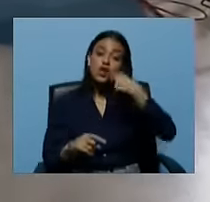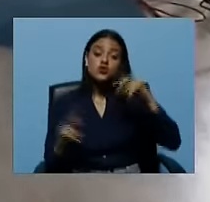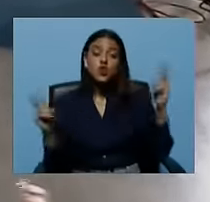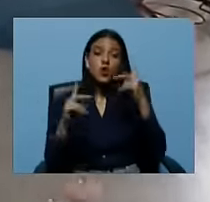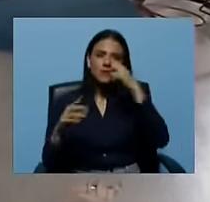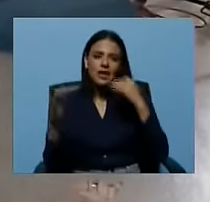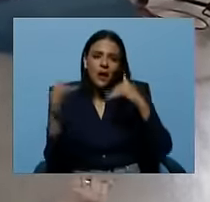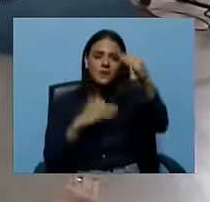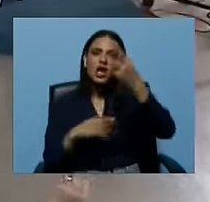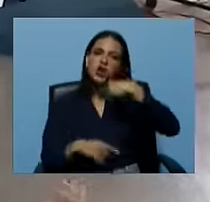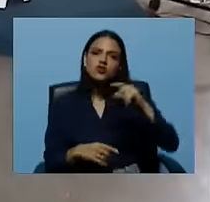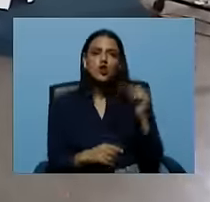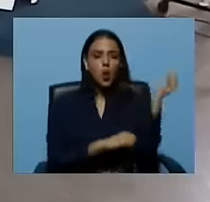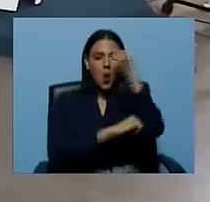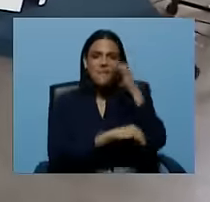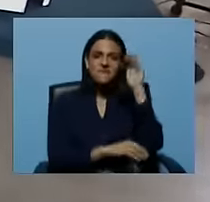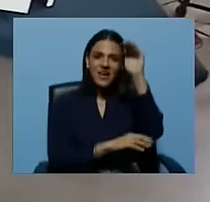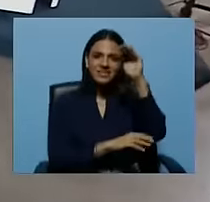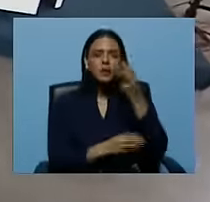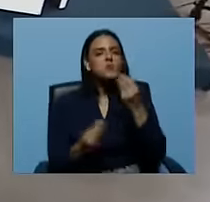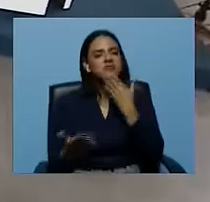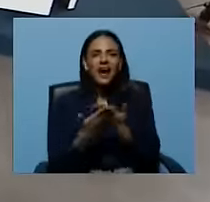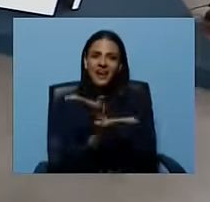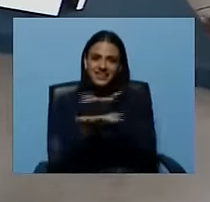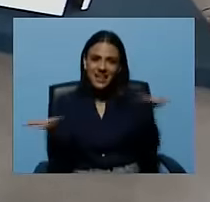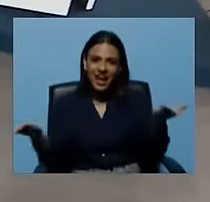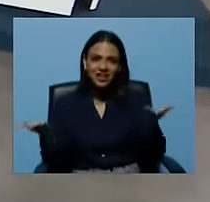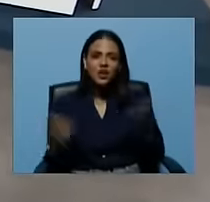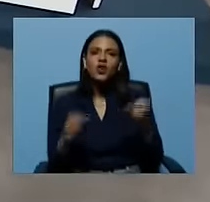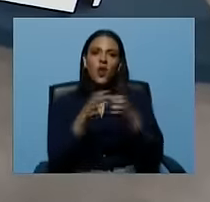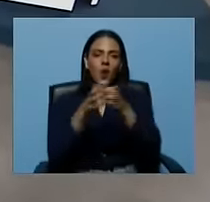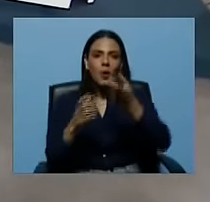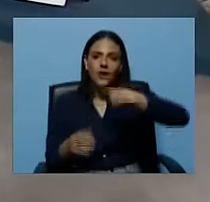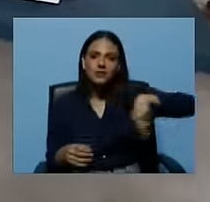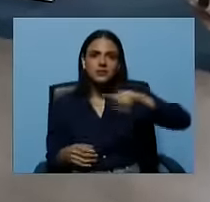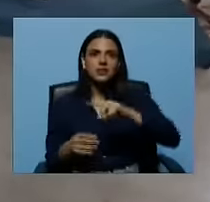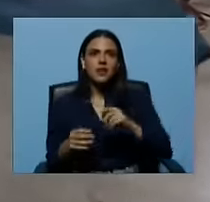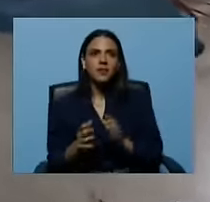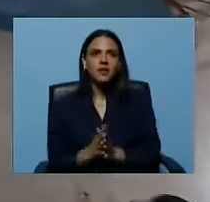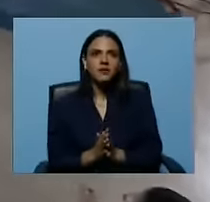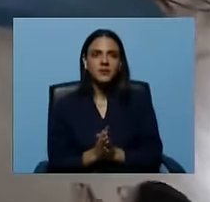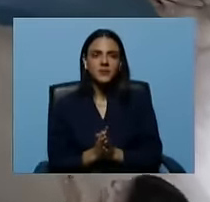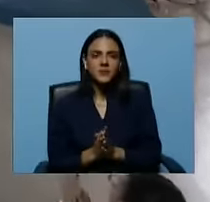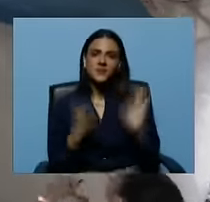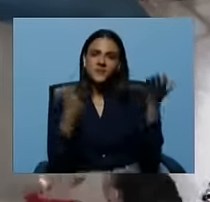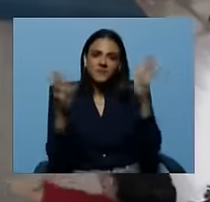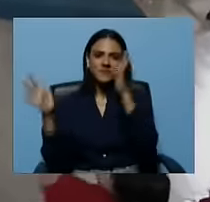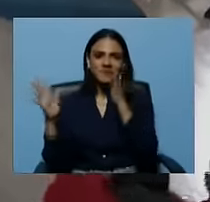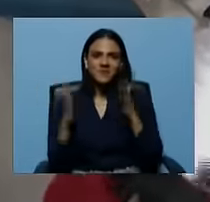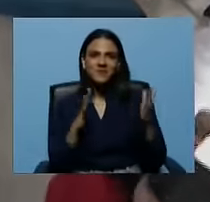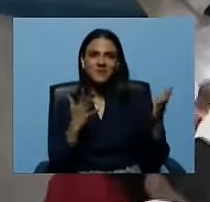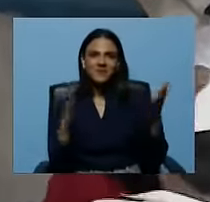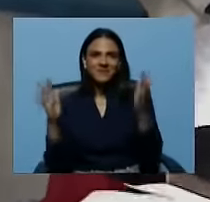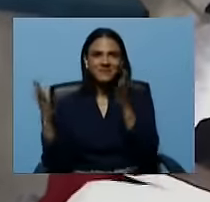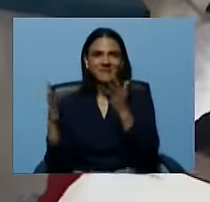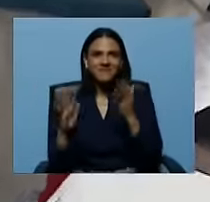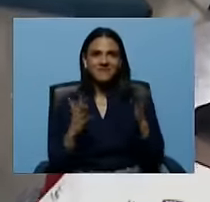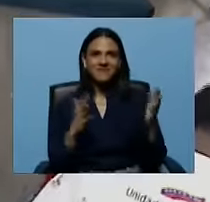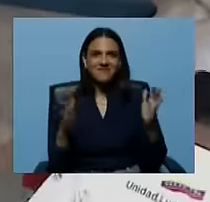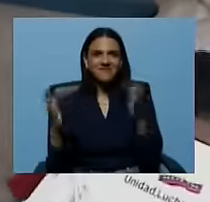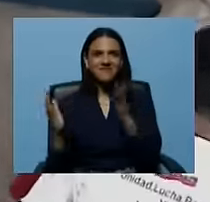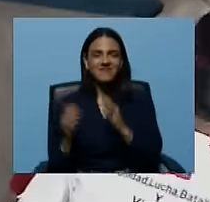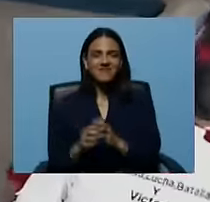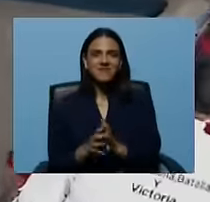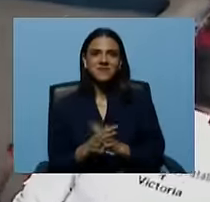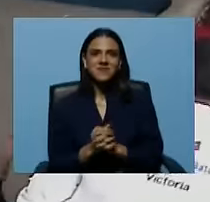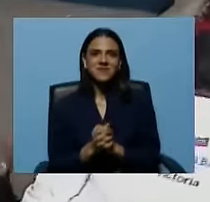siempre. Gracias, muchas gracias. Compañeros, compañeras. Bien, allí tienen las declaraciones del presidente de